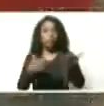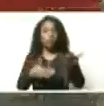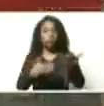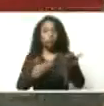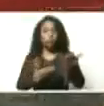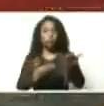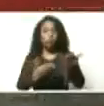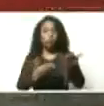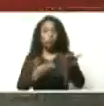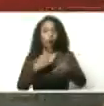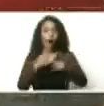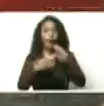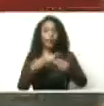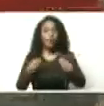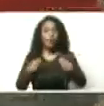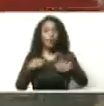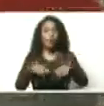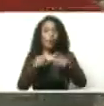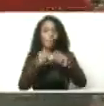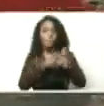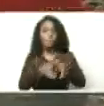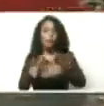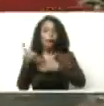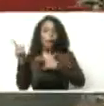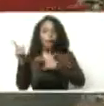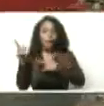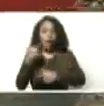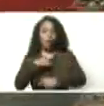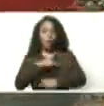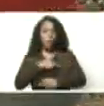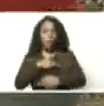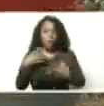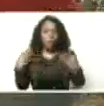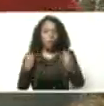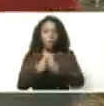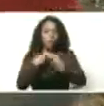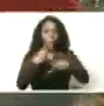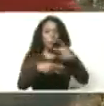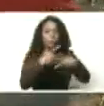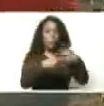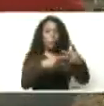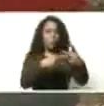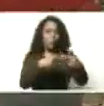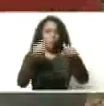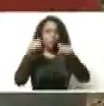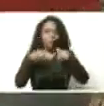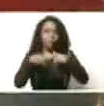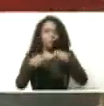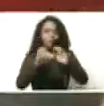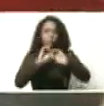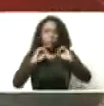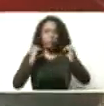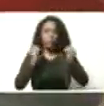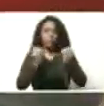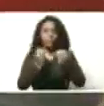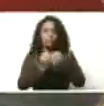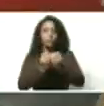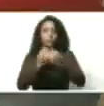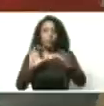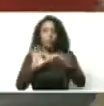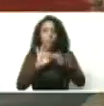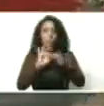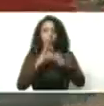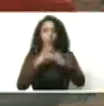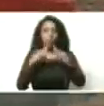aceptar la vida este plan mejor que todo lo que fue nuestro compañero produciendo productores y aquí la organización de los compañeros en el válido